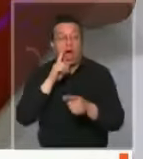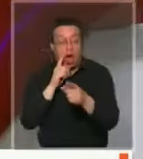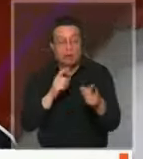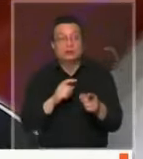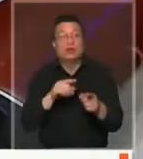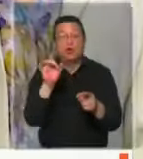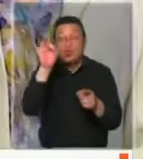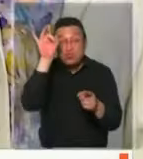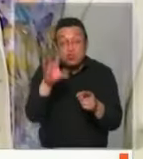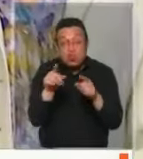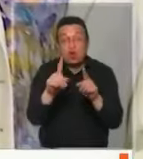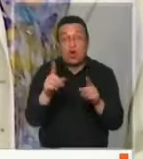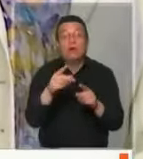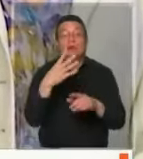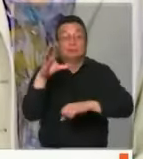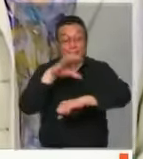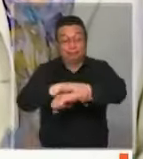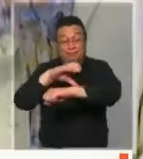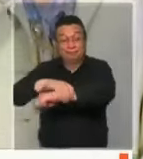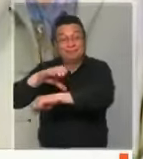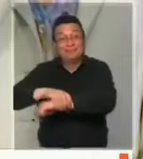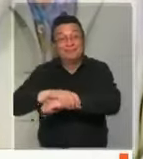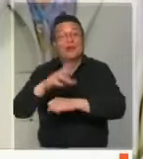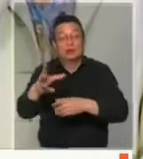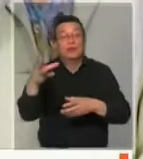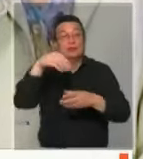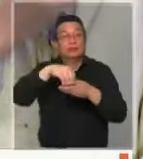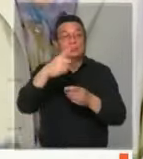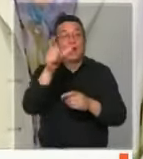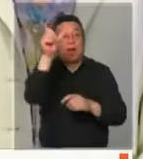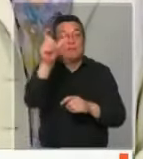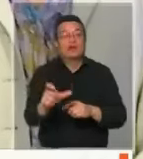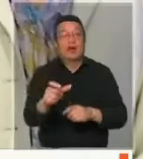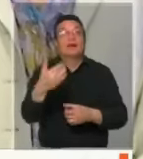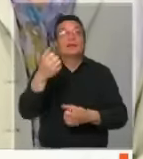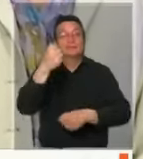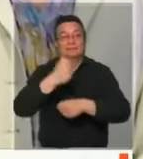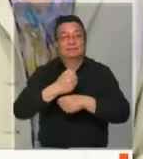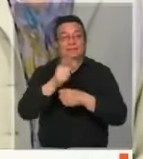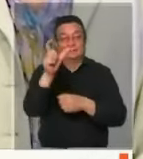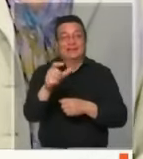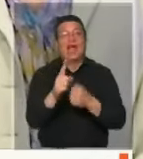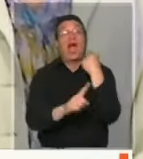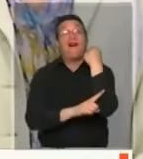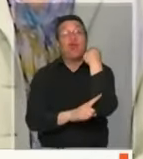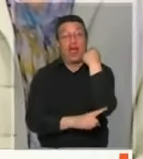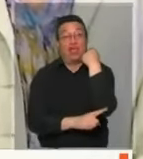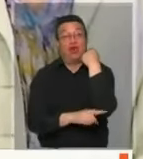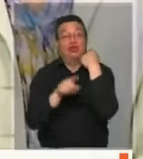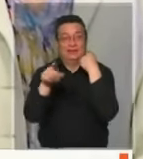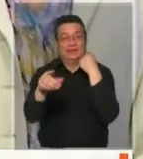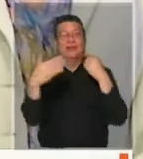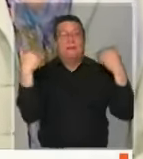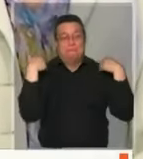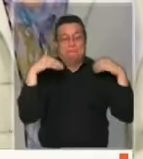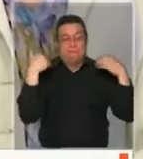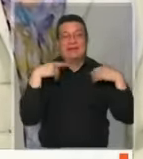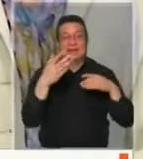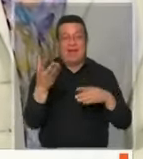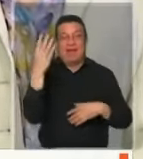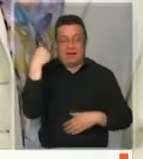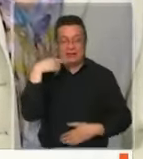Era lo único dentro de los detenidos se encuentra una persona de profesión abogado quien realizó su práctica profesional en un